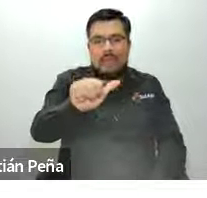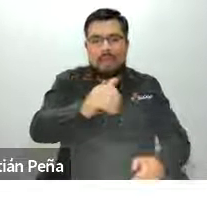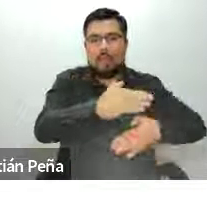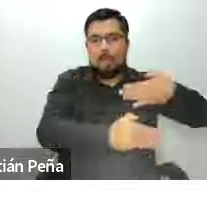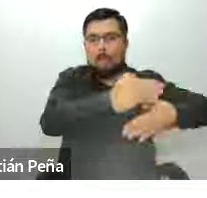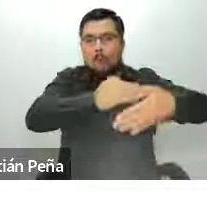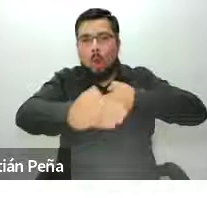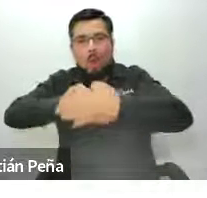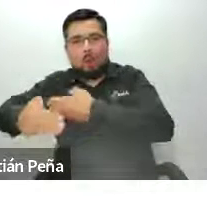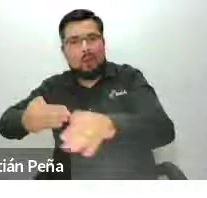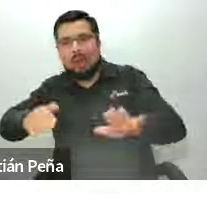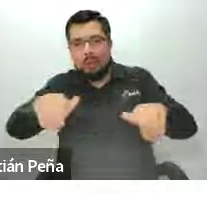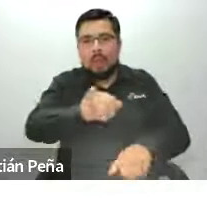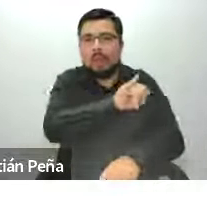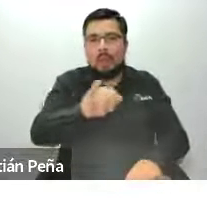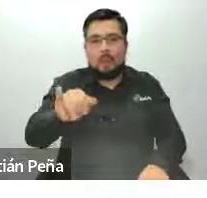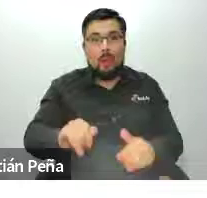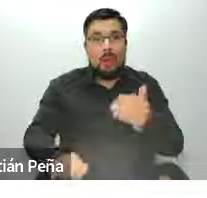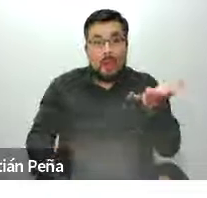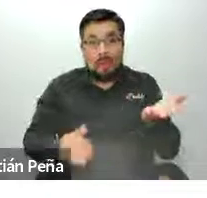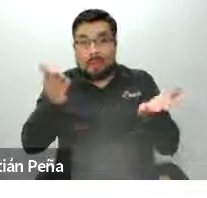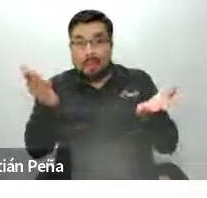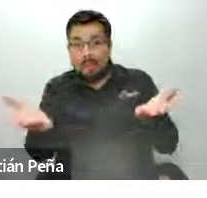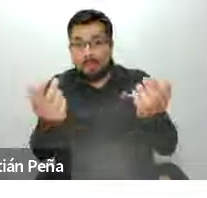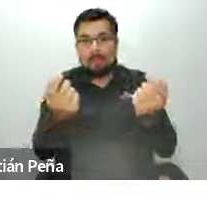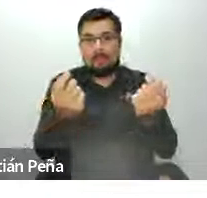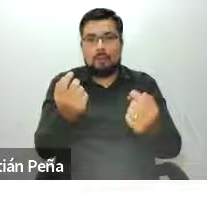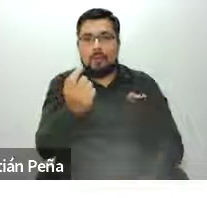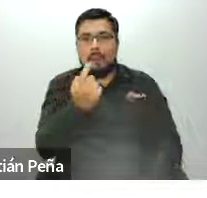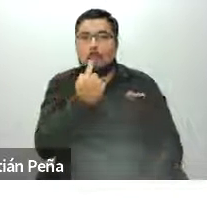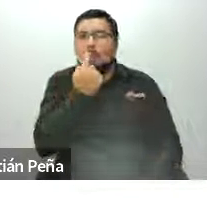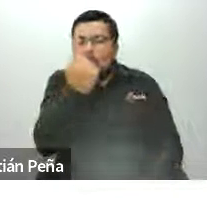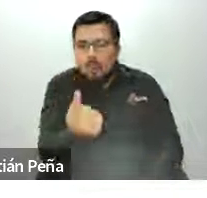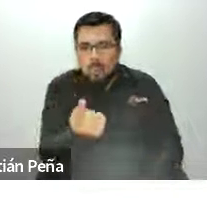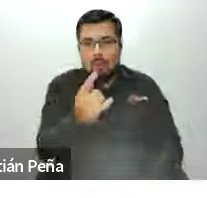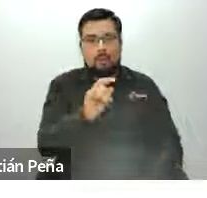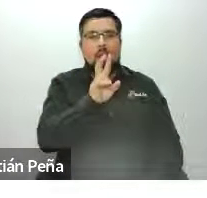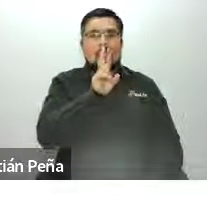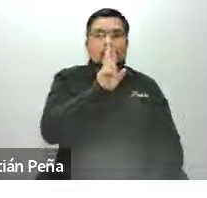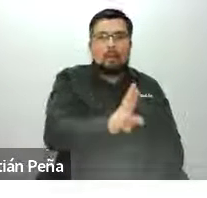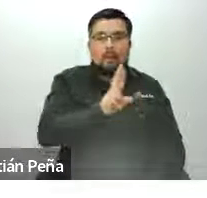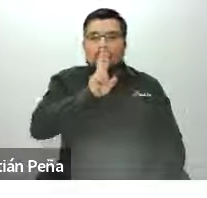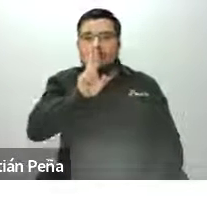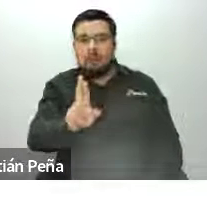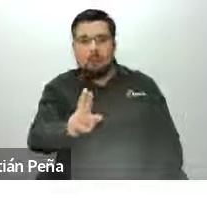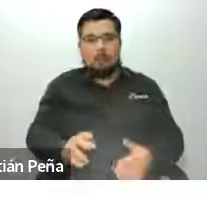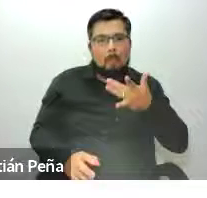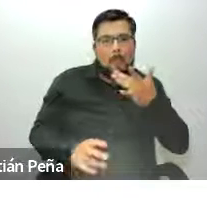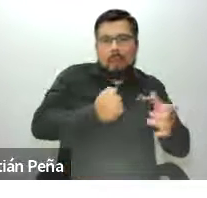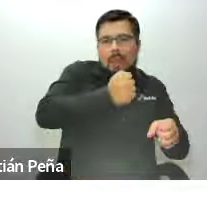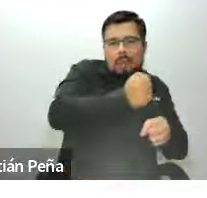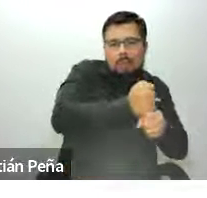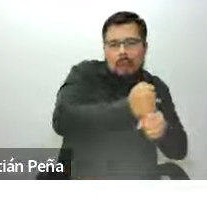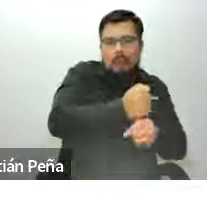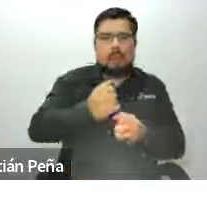la respuesta a estas 2 preguntas. ¿Por qué trabajar esta progresión y cómo trabajar esta progresión? Por